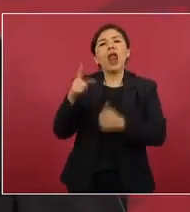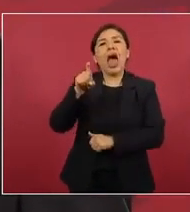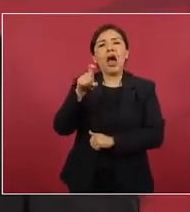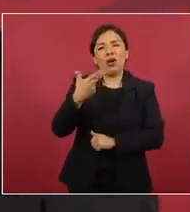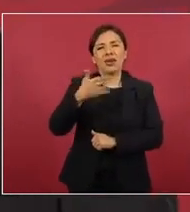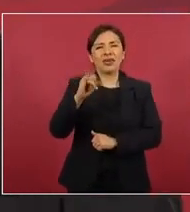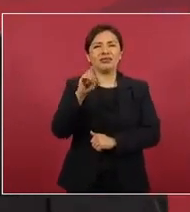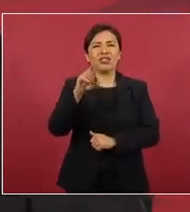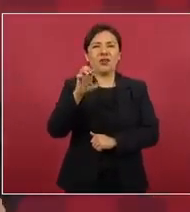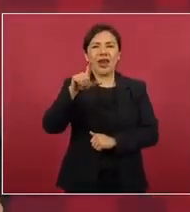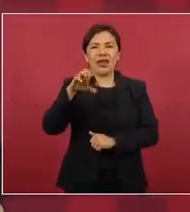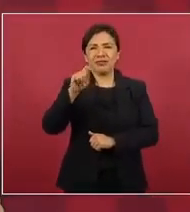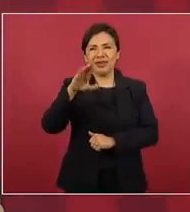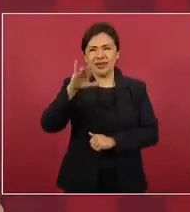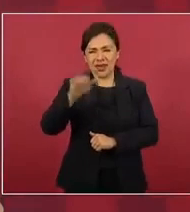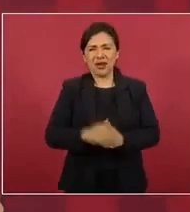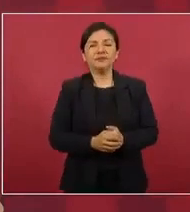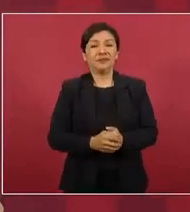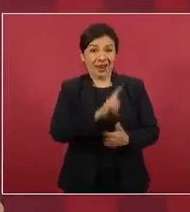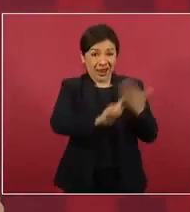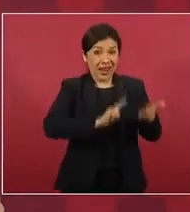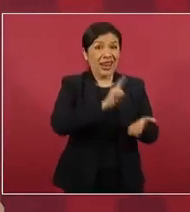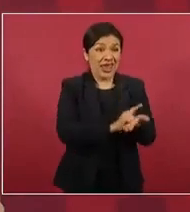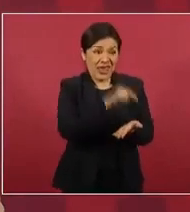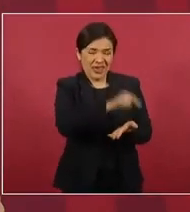tramposa de la llamada reforma